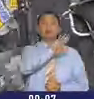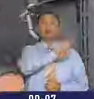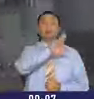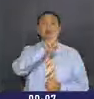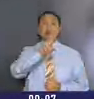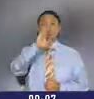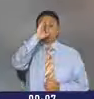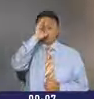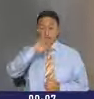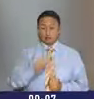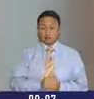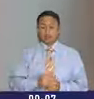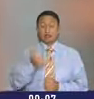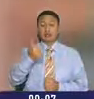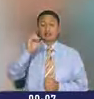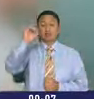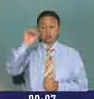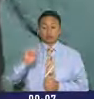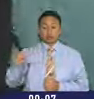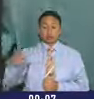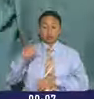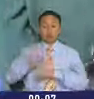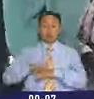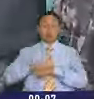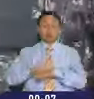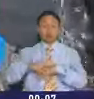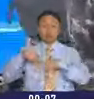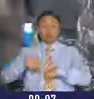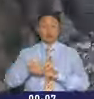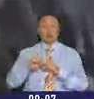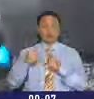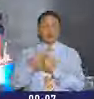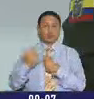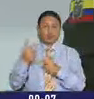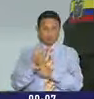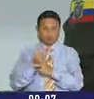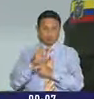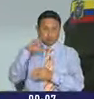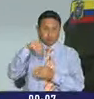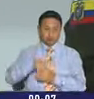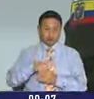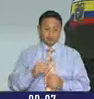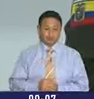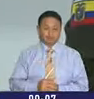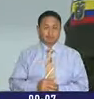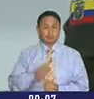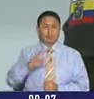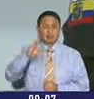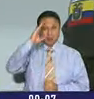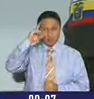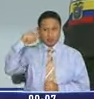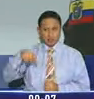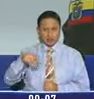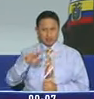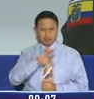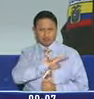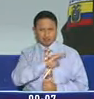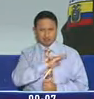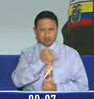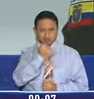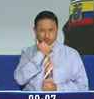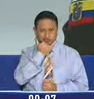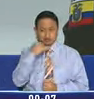casos, un 10% por estar implicados o relacionados con bandas criminales. Sacar a malos elementos y que los malos elementos